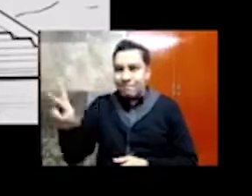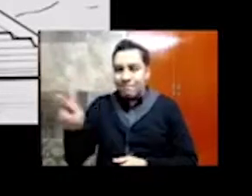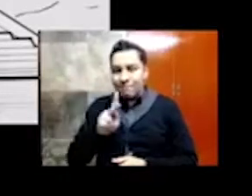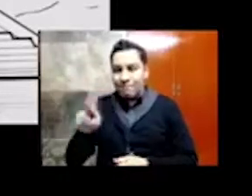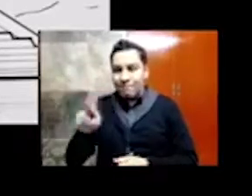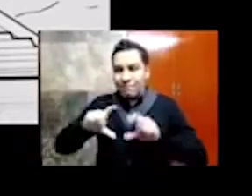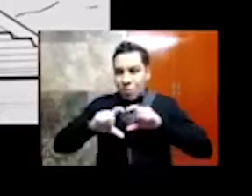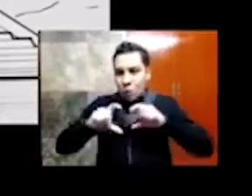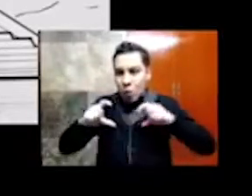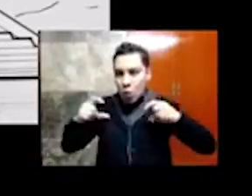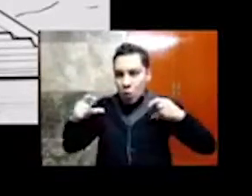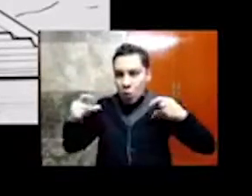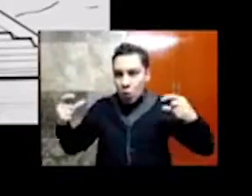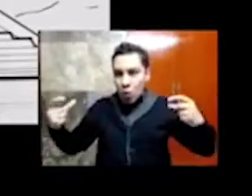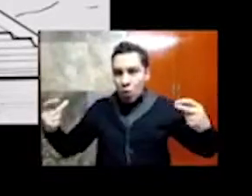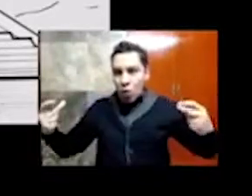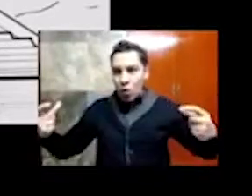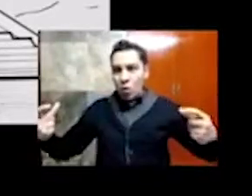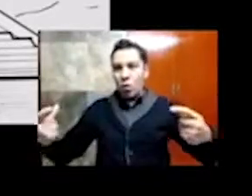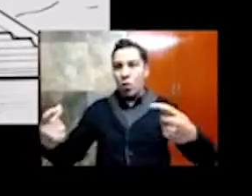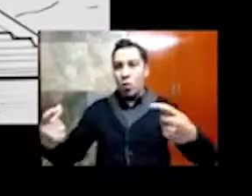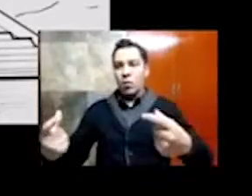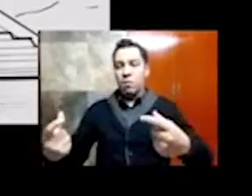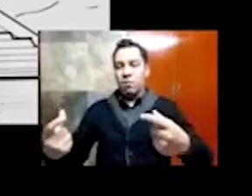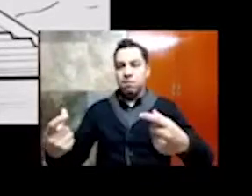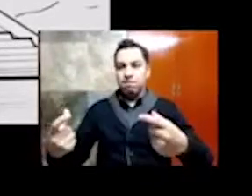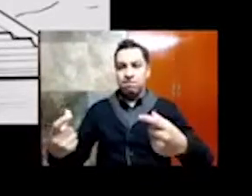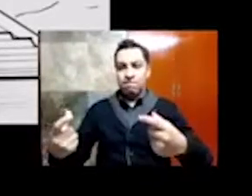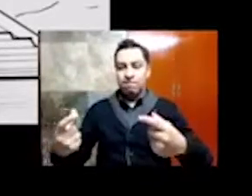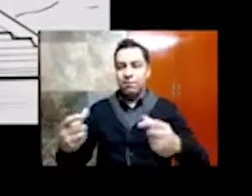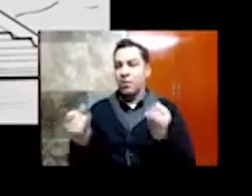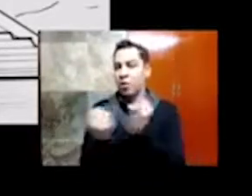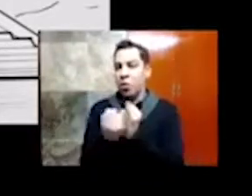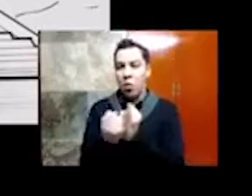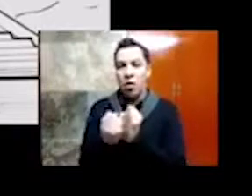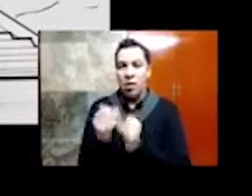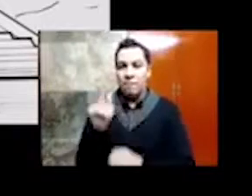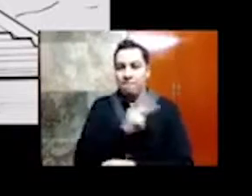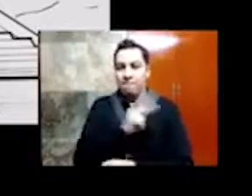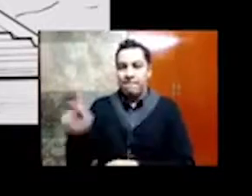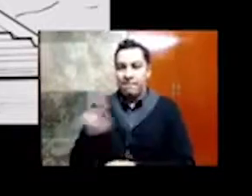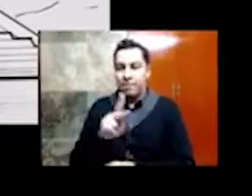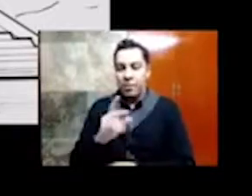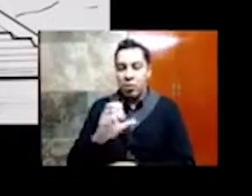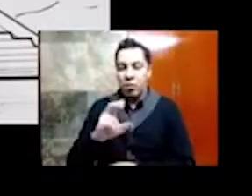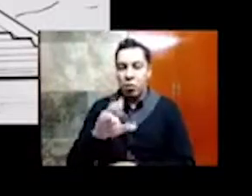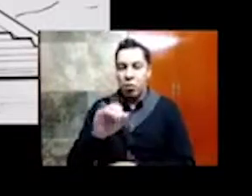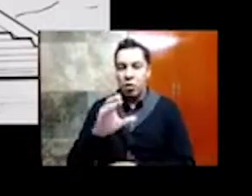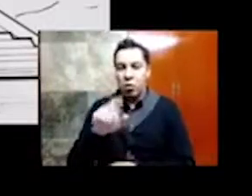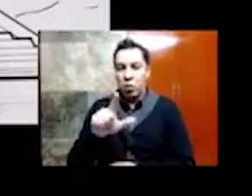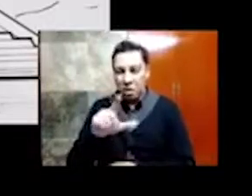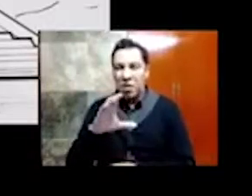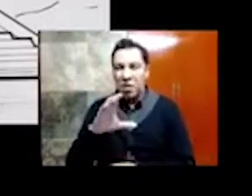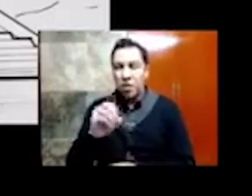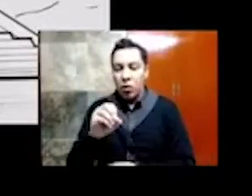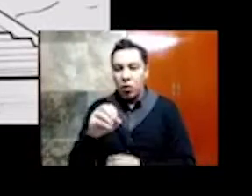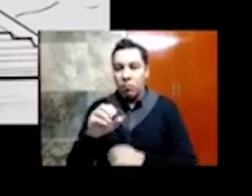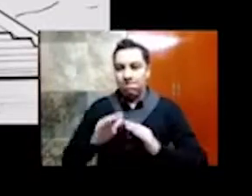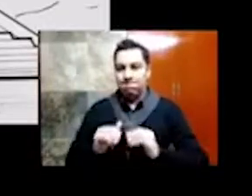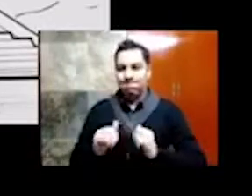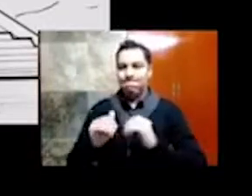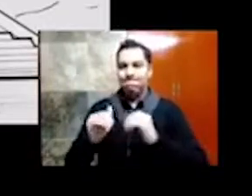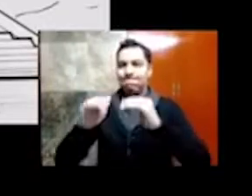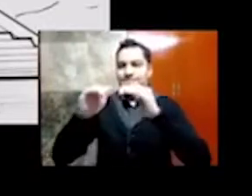las dimensiones de la quinta y sexta épocas del Templo Mayor en la Ciudad de México. Tzintzuntzan, Monte